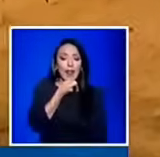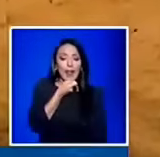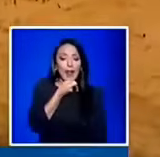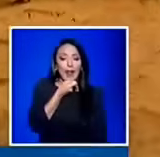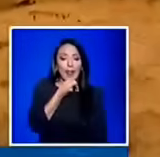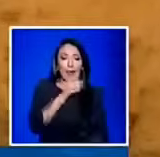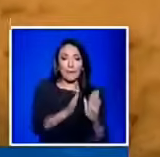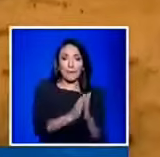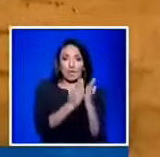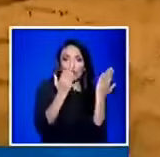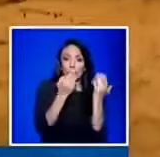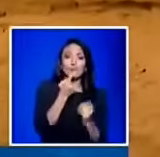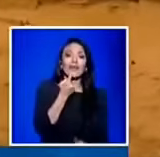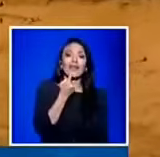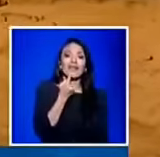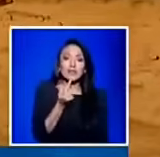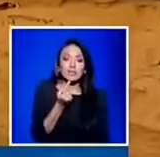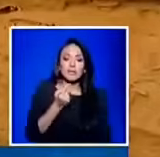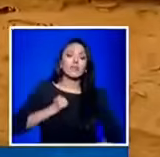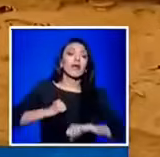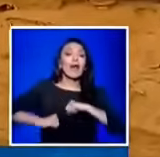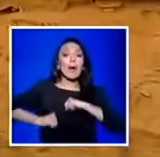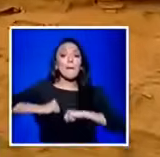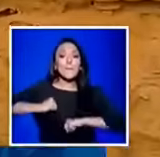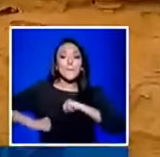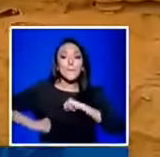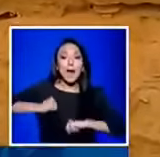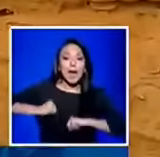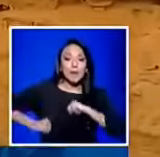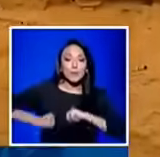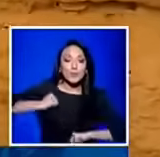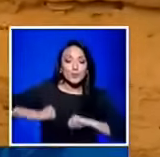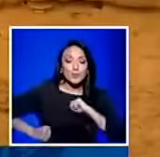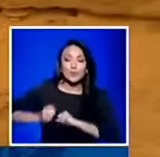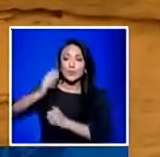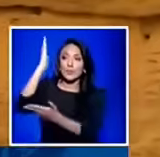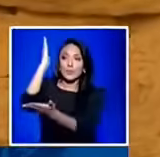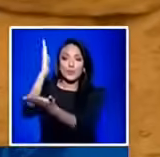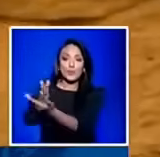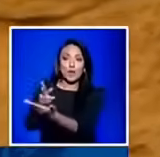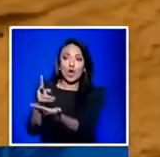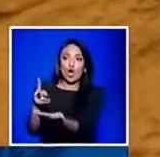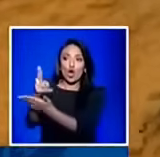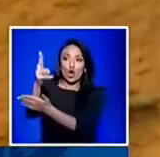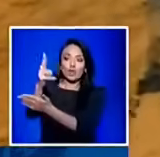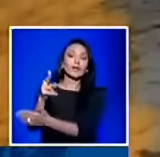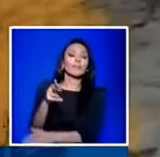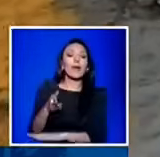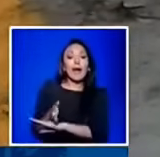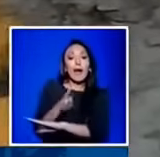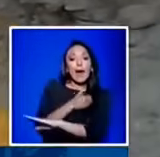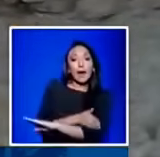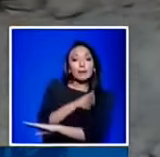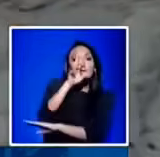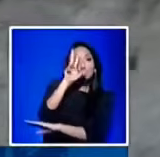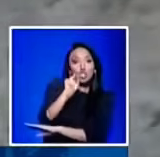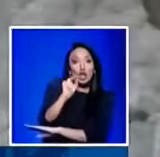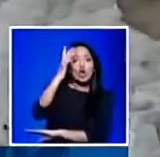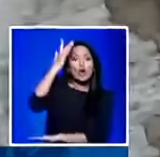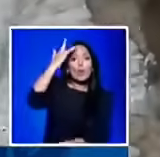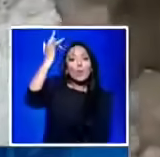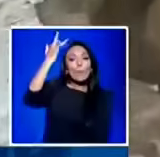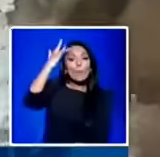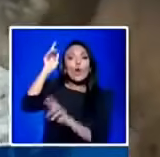impreso señalando que en mayo sería destruida esta piedra, que no se la rompió, que no se la destruyó por un